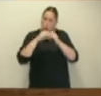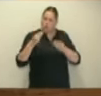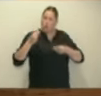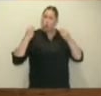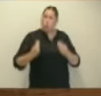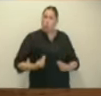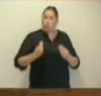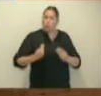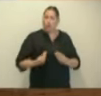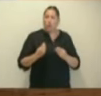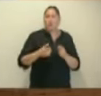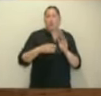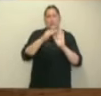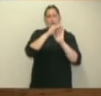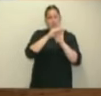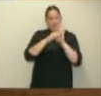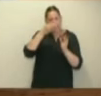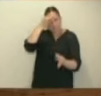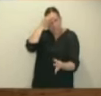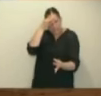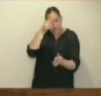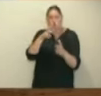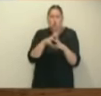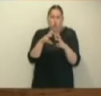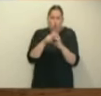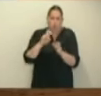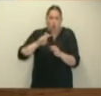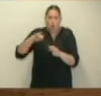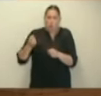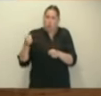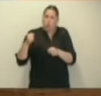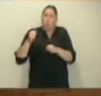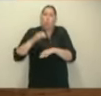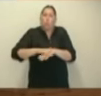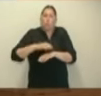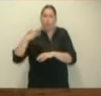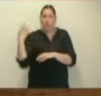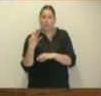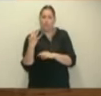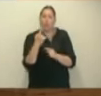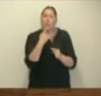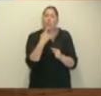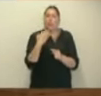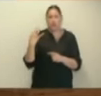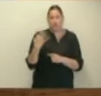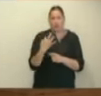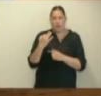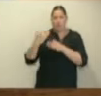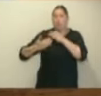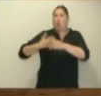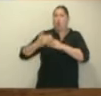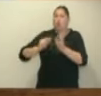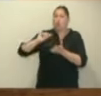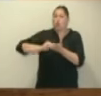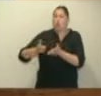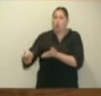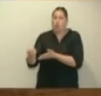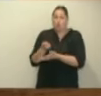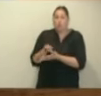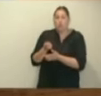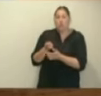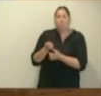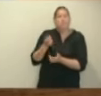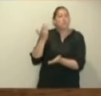y entre otros criterios sociales, se establece que en todo procedimiento de contratación se exigirá que las